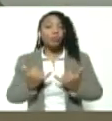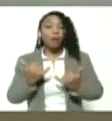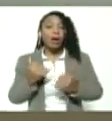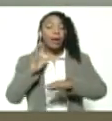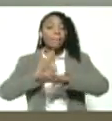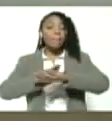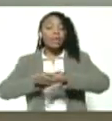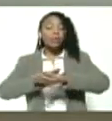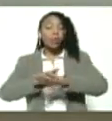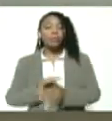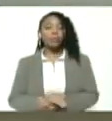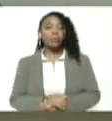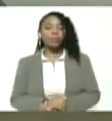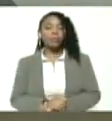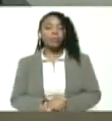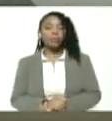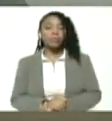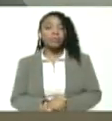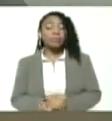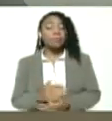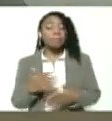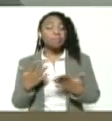ocurrir de